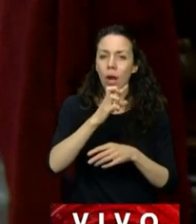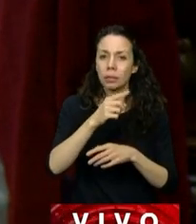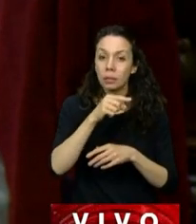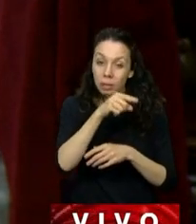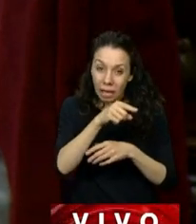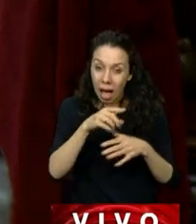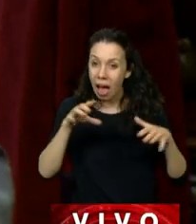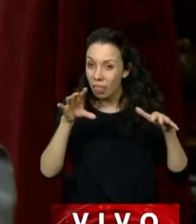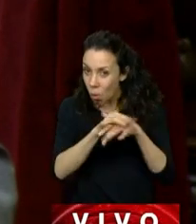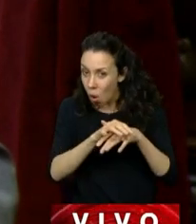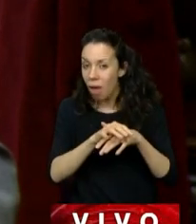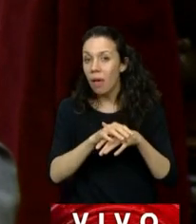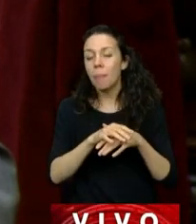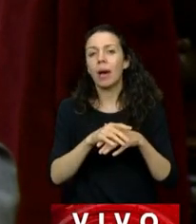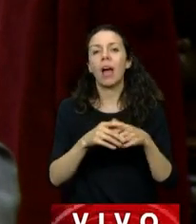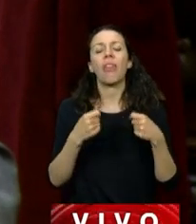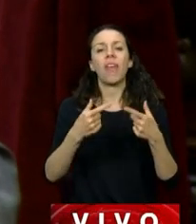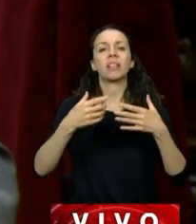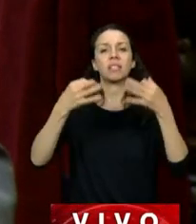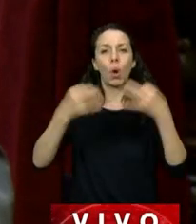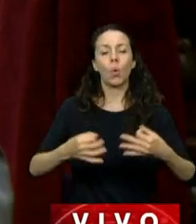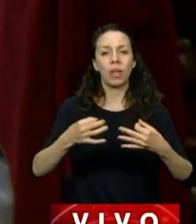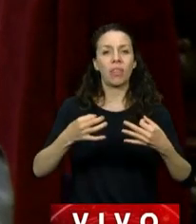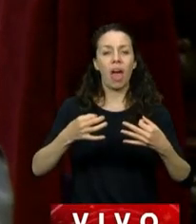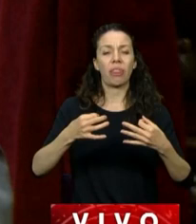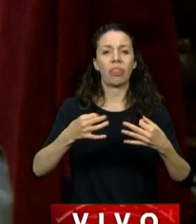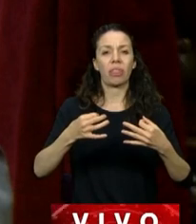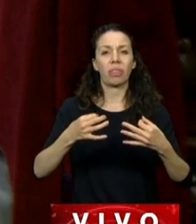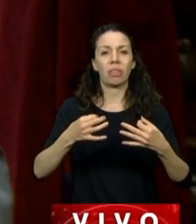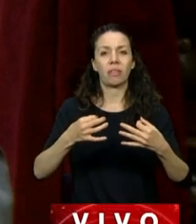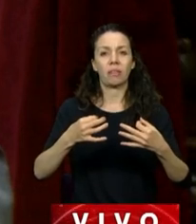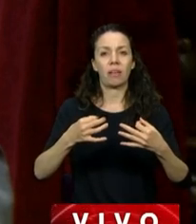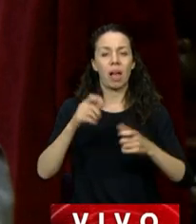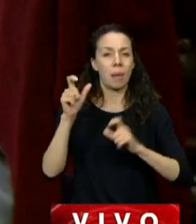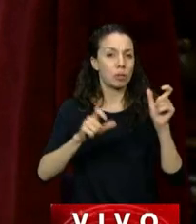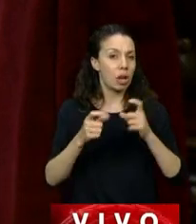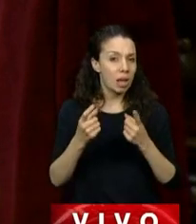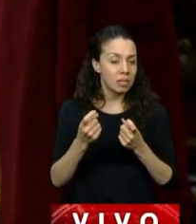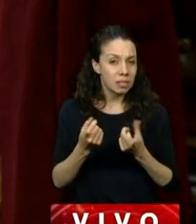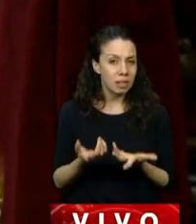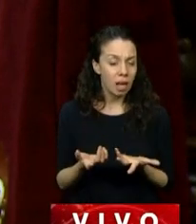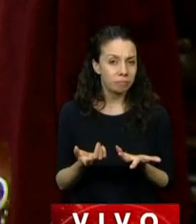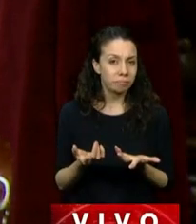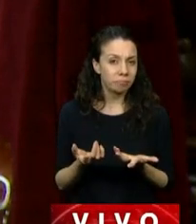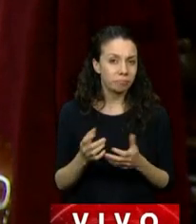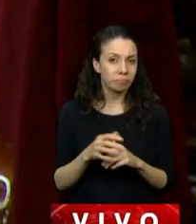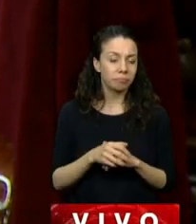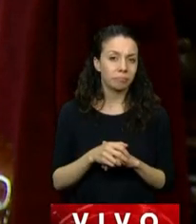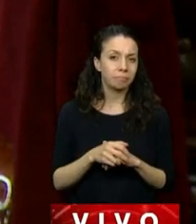adecuadas para dar la certeza y seguridad jurídica que se necesita. Por eso, señor